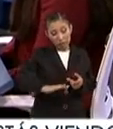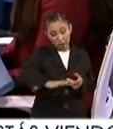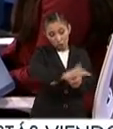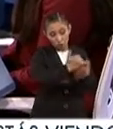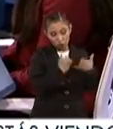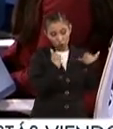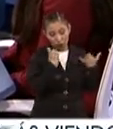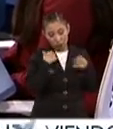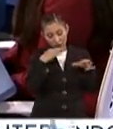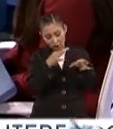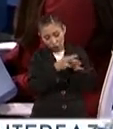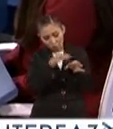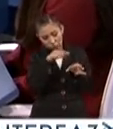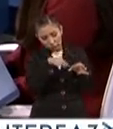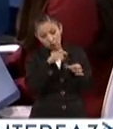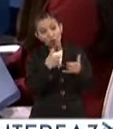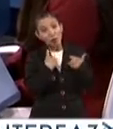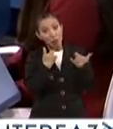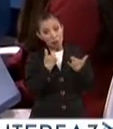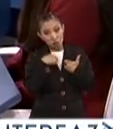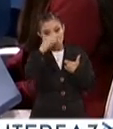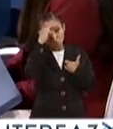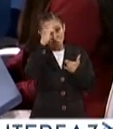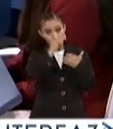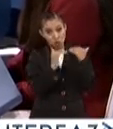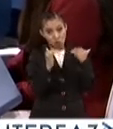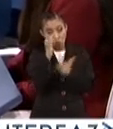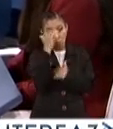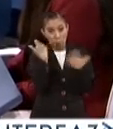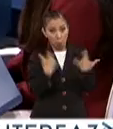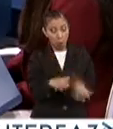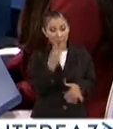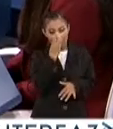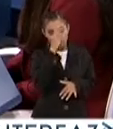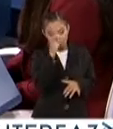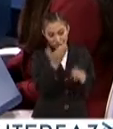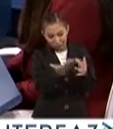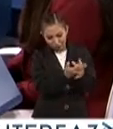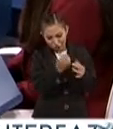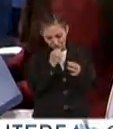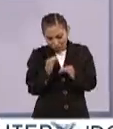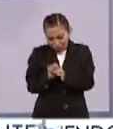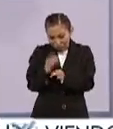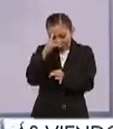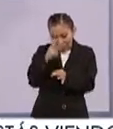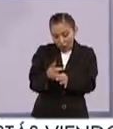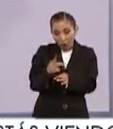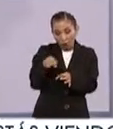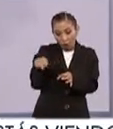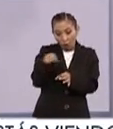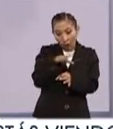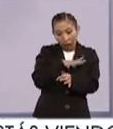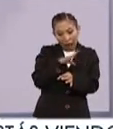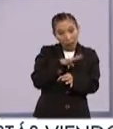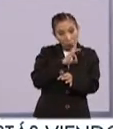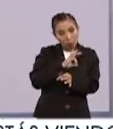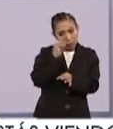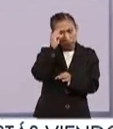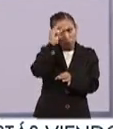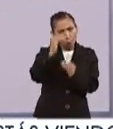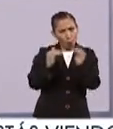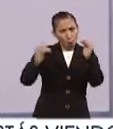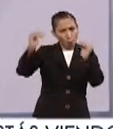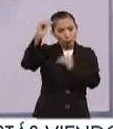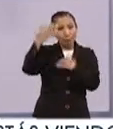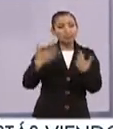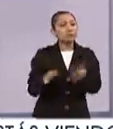los jóvenes son jóvenes superdotados, ¿no? 3% de la población joven, en este caso de México, son o tienen la posibilidad de